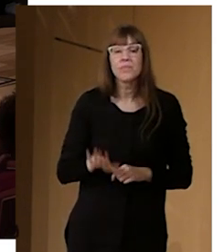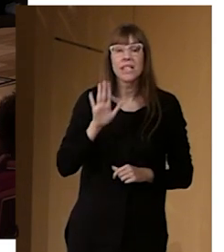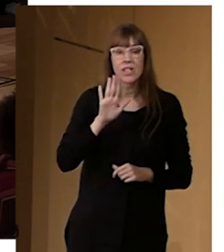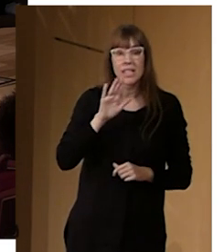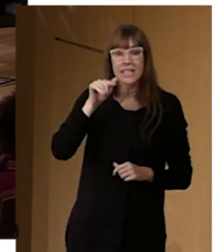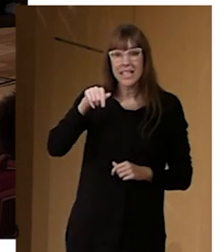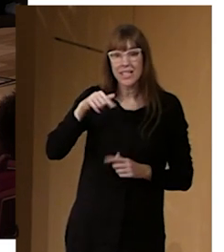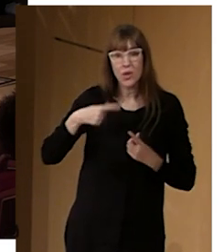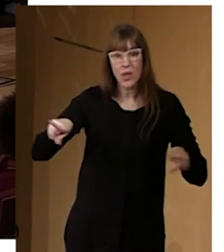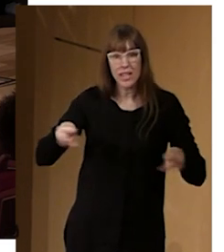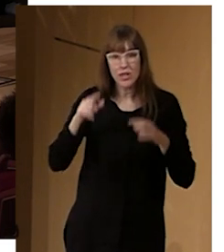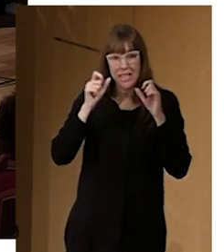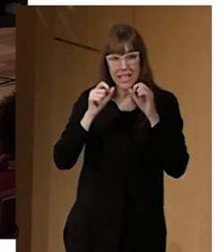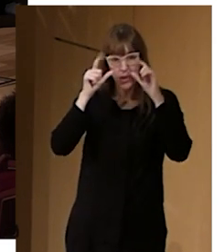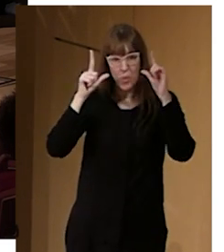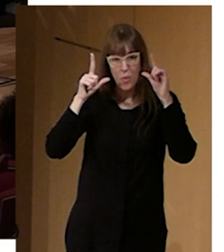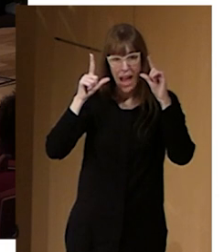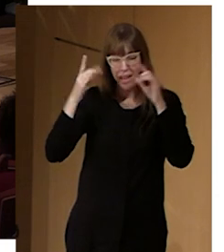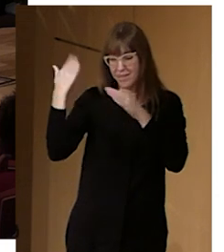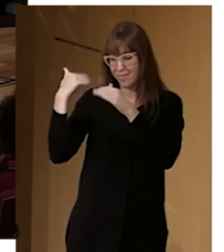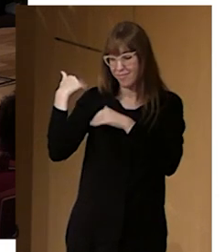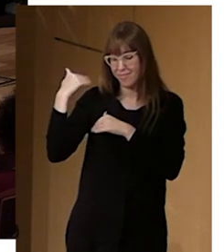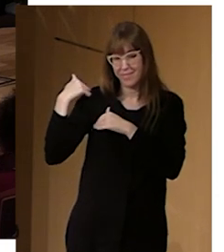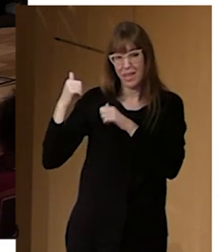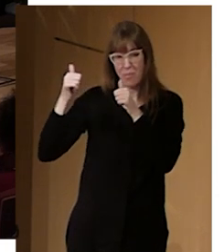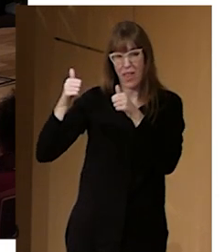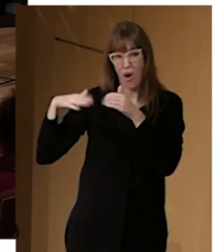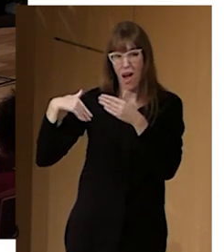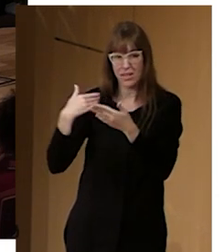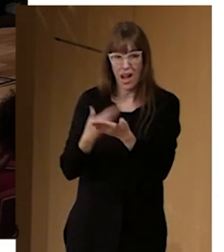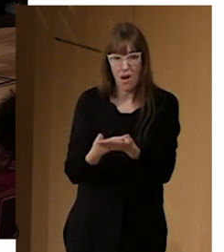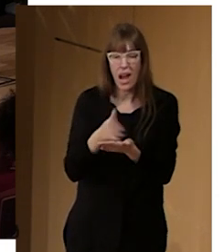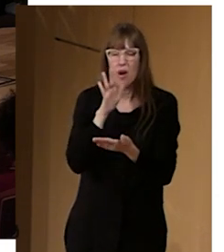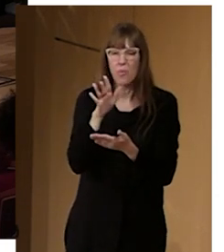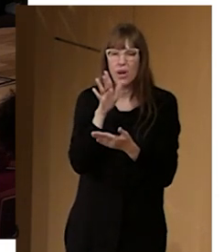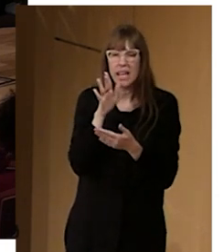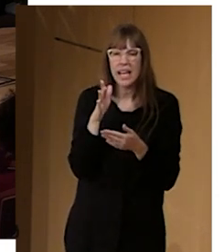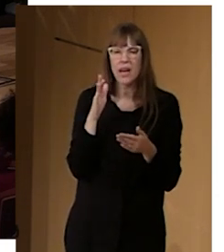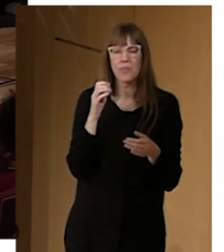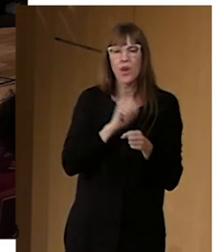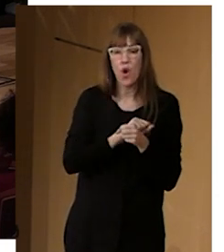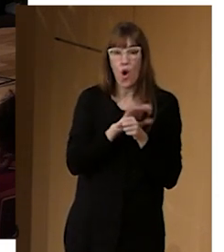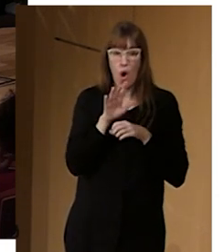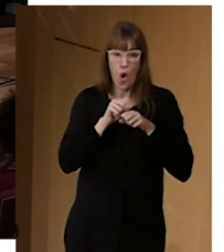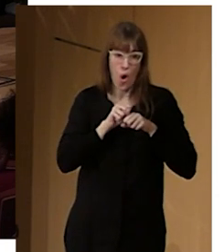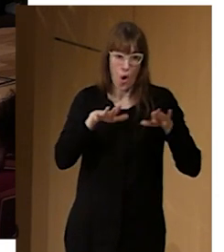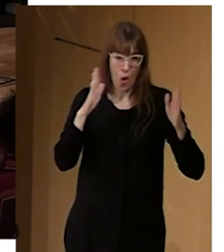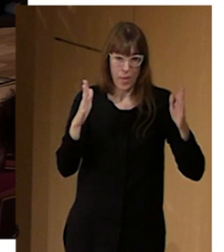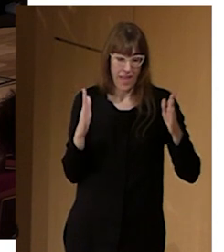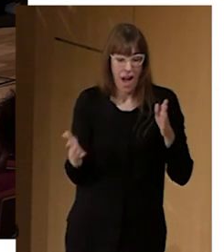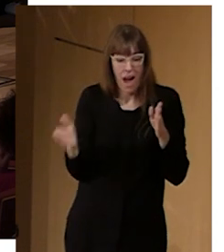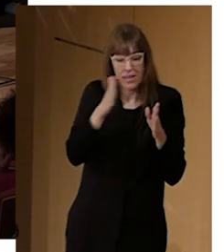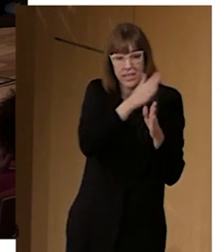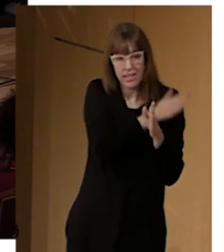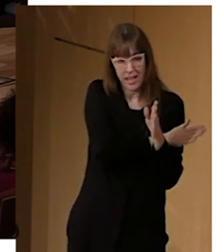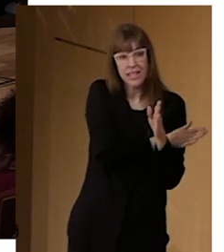descubre desde que se empezó porque hubo ya un periodo antes del covid y luego pues retomamos esto eh Y no voy a entrar un